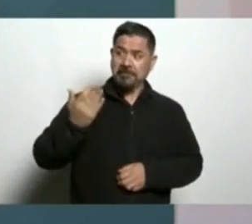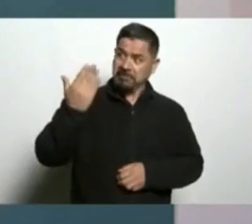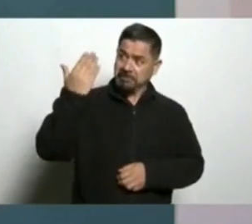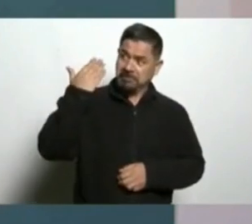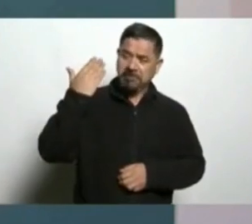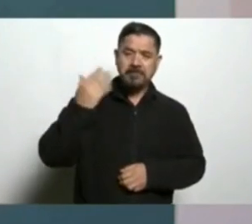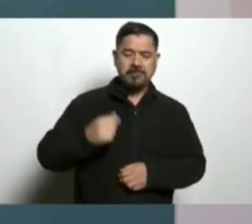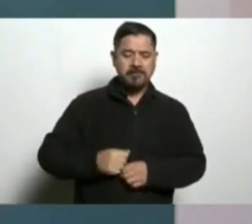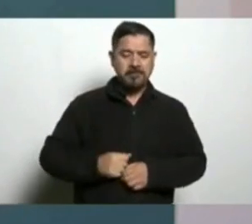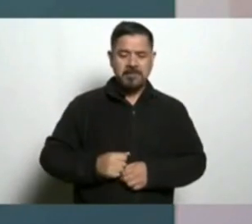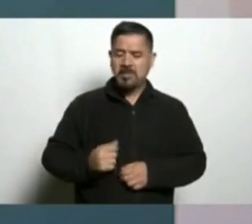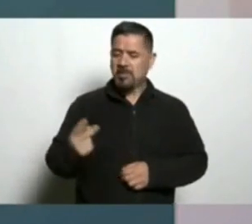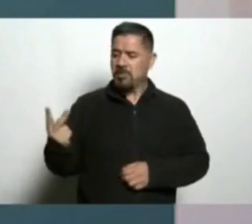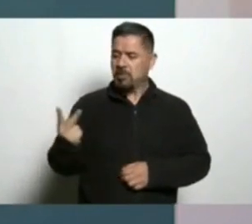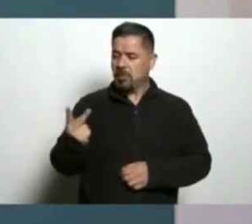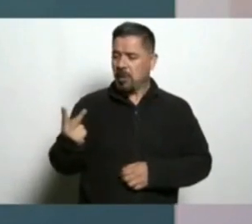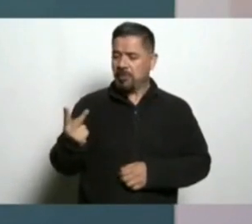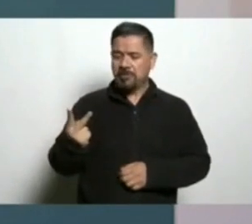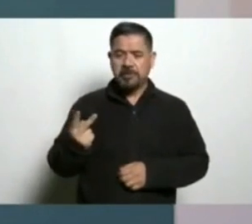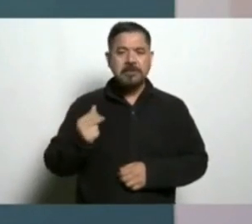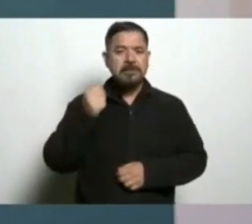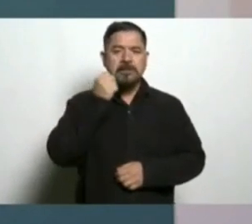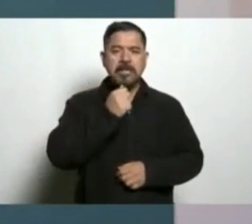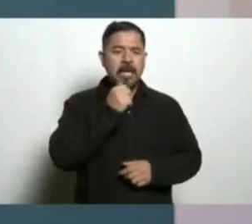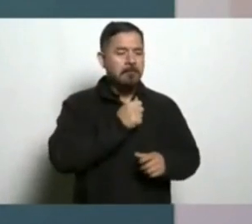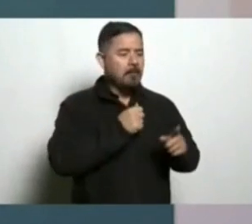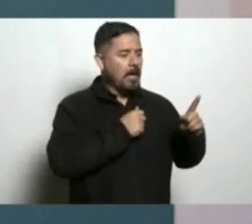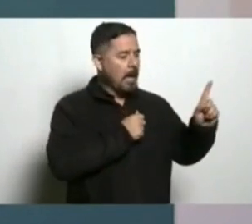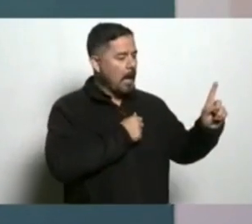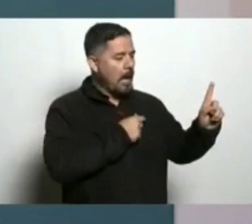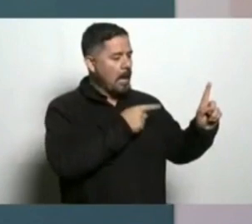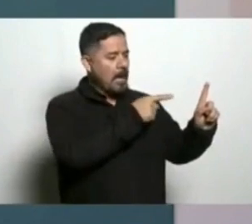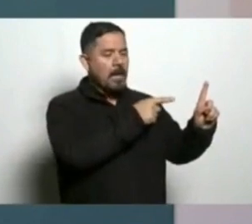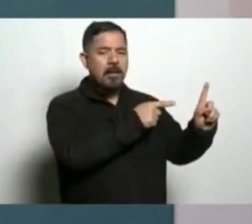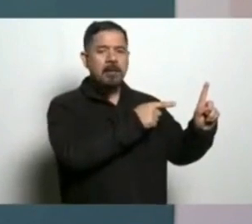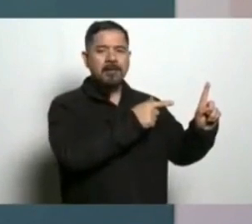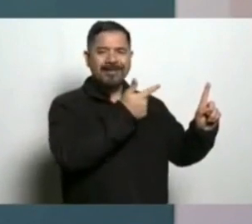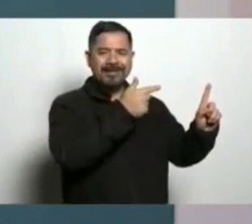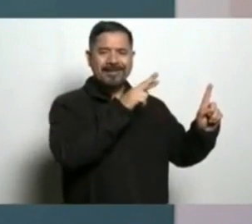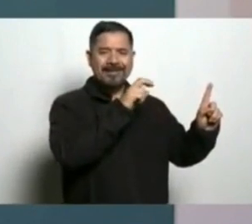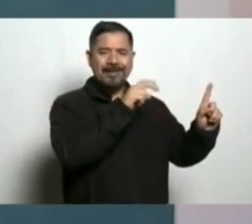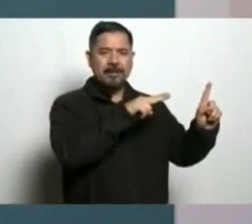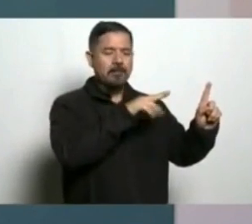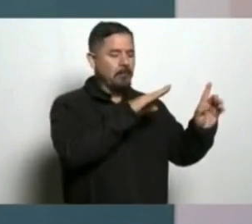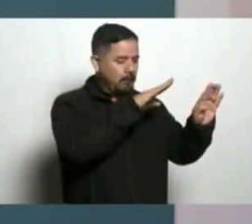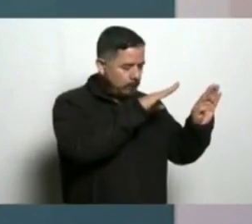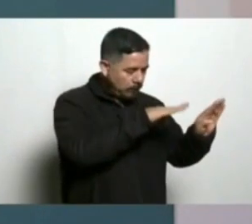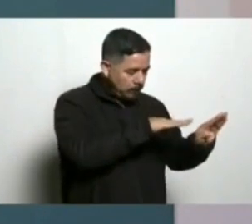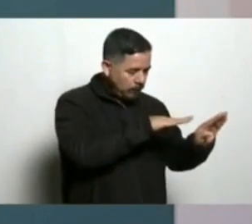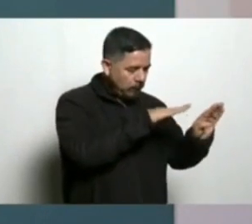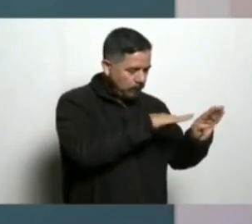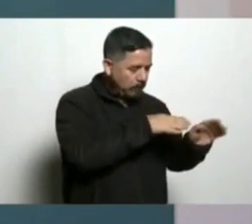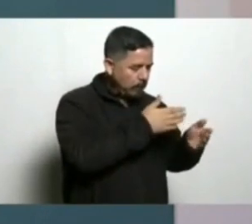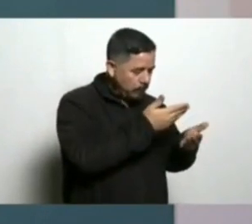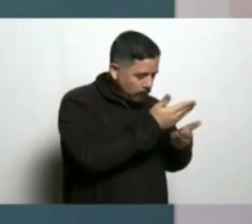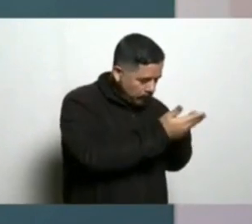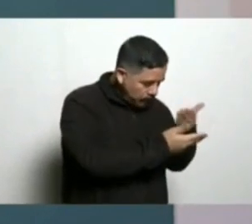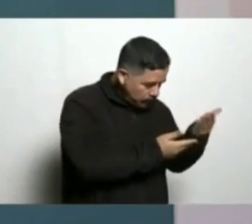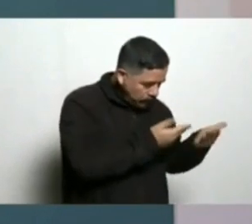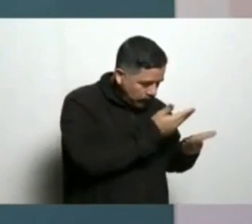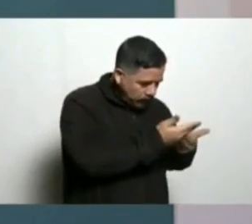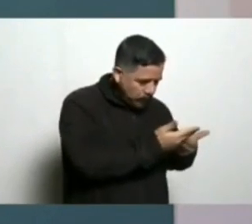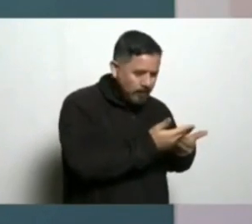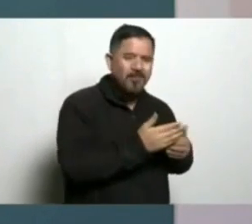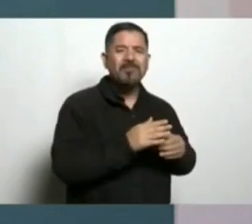estaban a su servicio. Por eso se cometían muchas